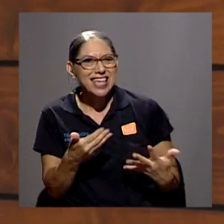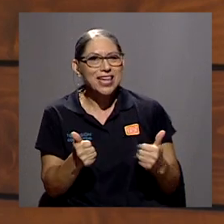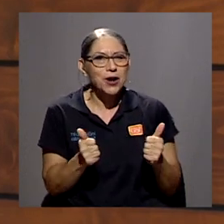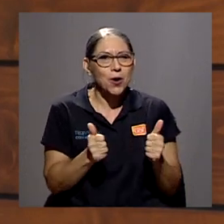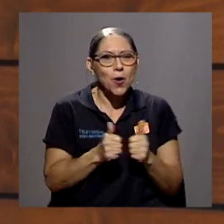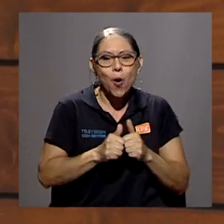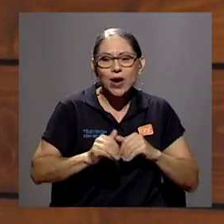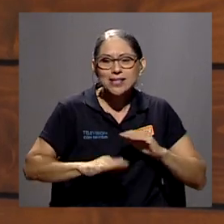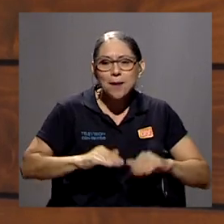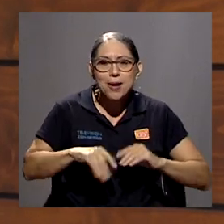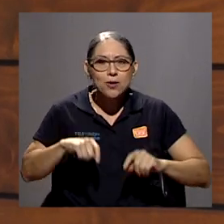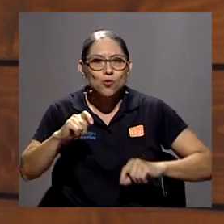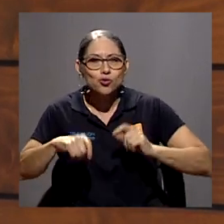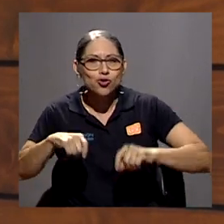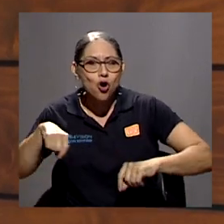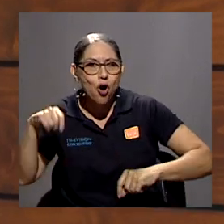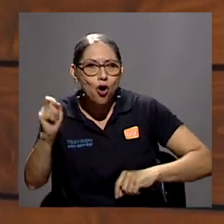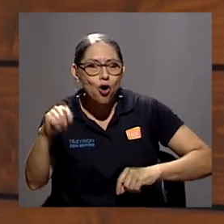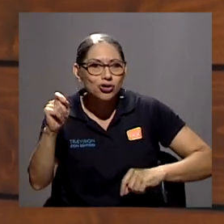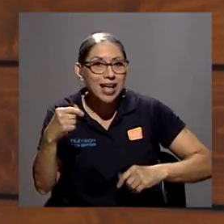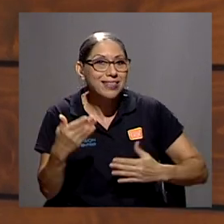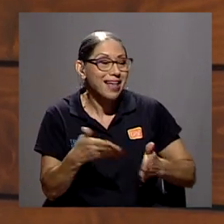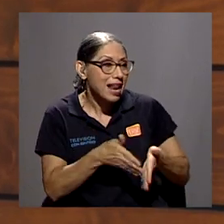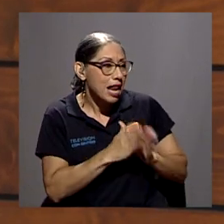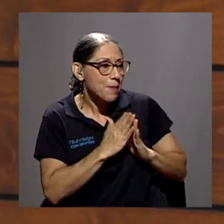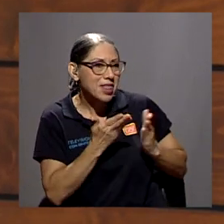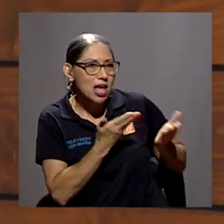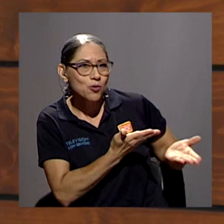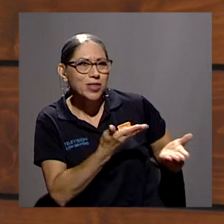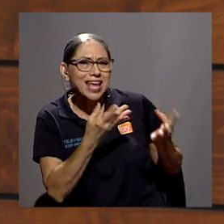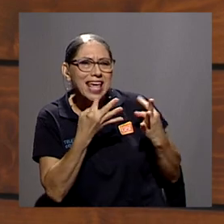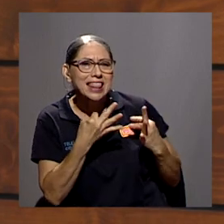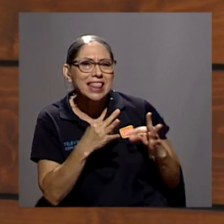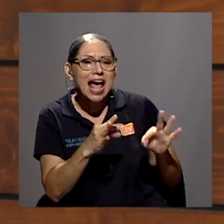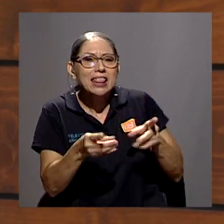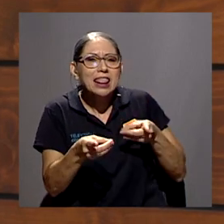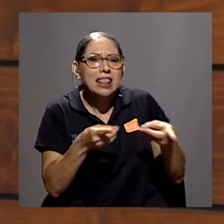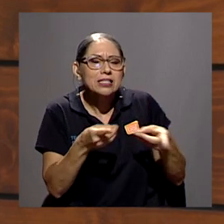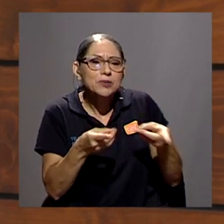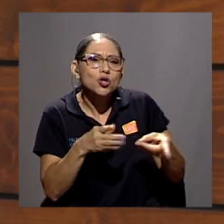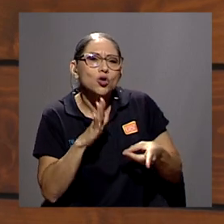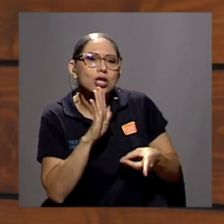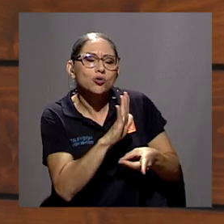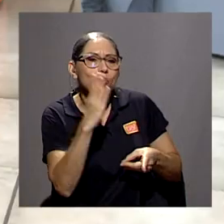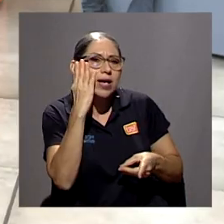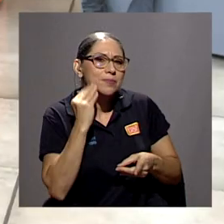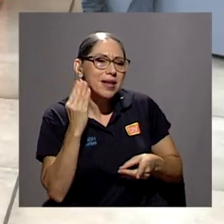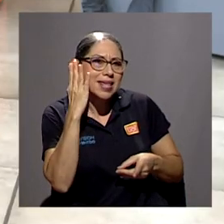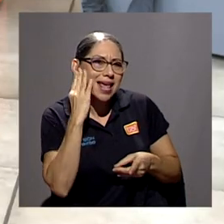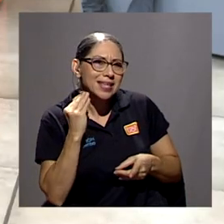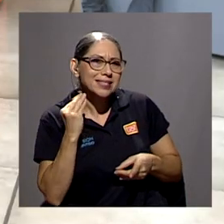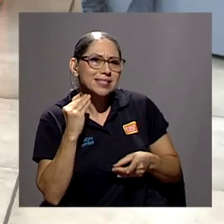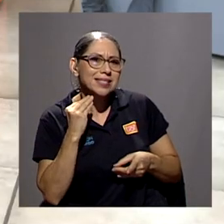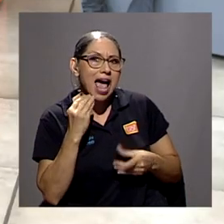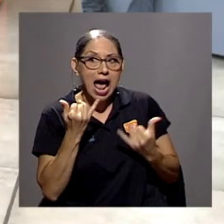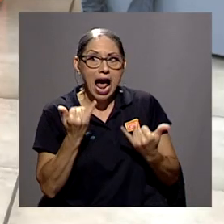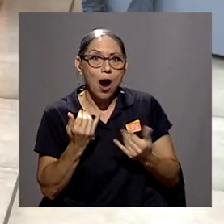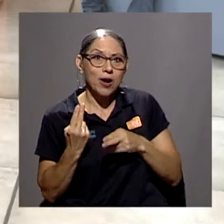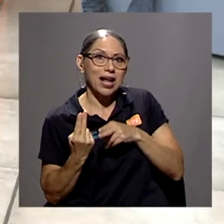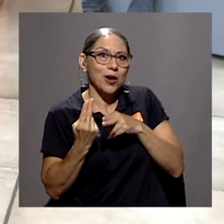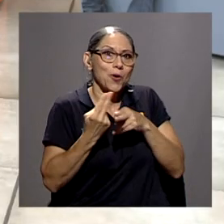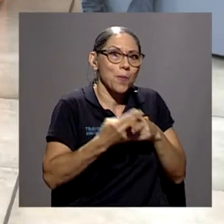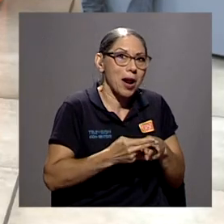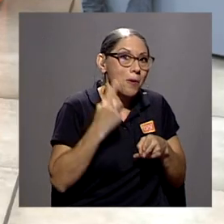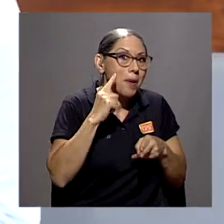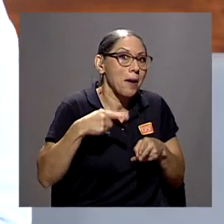percusión constante y le pediría yonder que trate de hacernos una descripción de su experiencia en esta nominación que es la